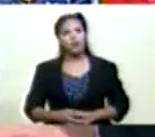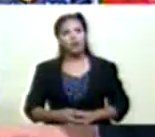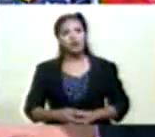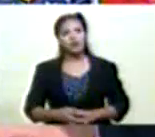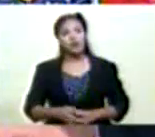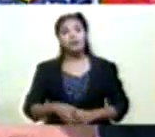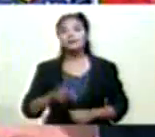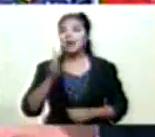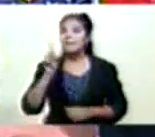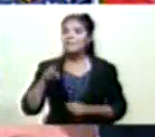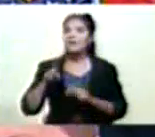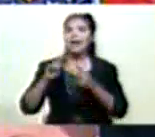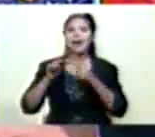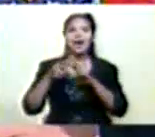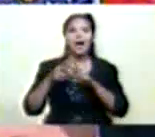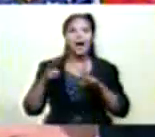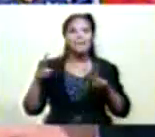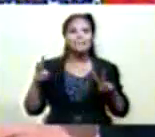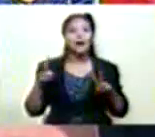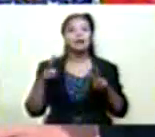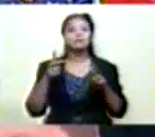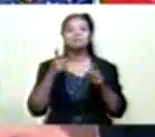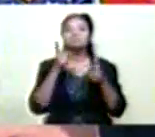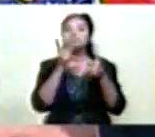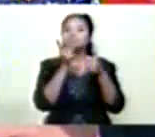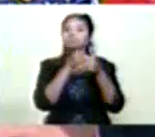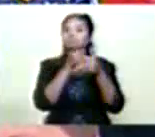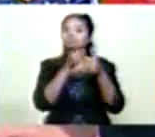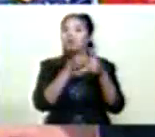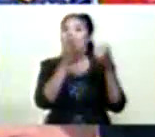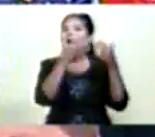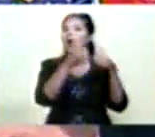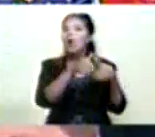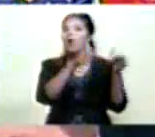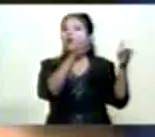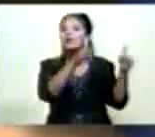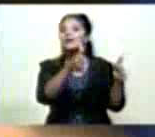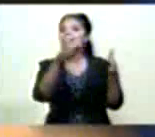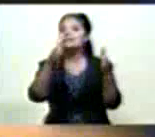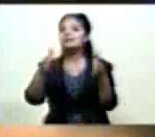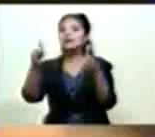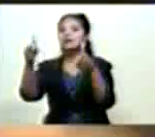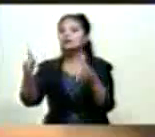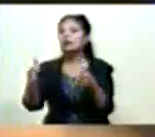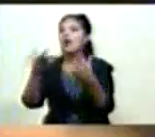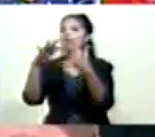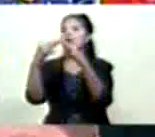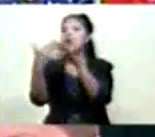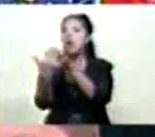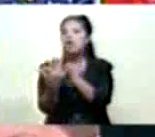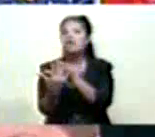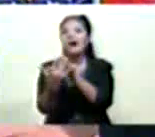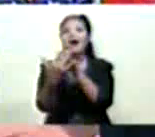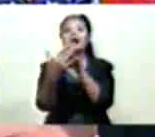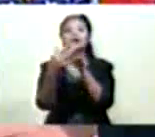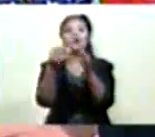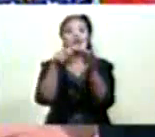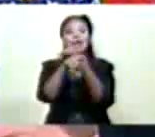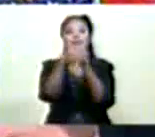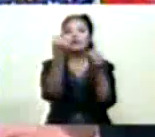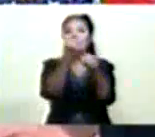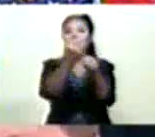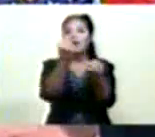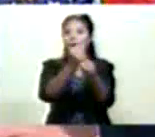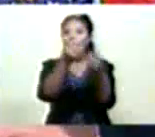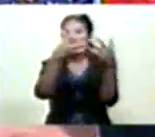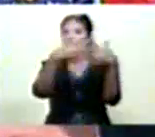Consolidar la paz con mucha organización popular en los barrios, en las fábricas.